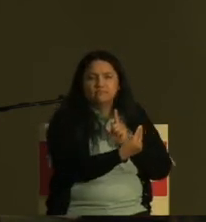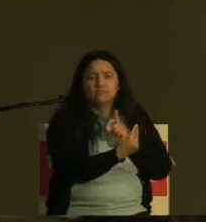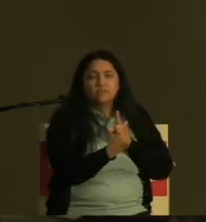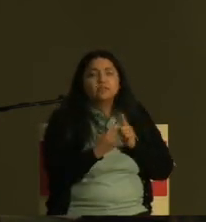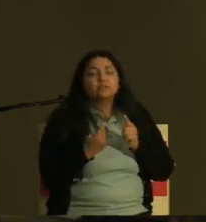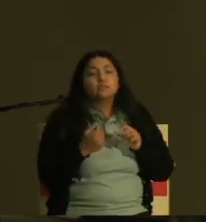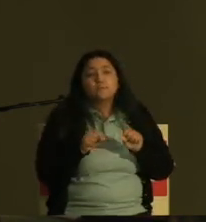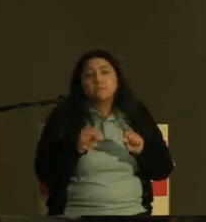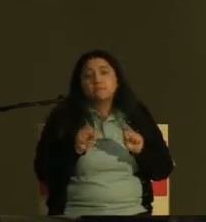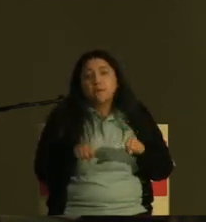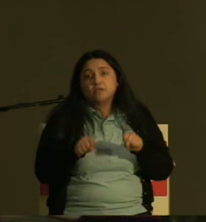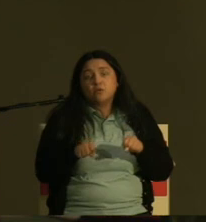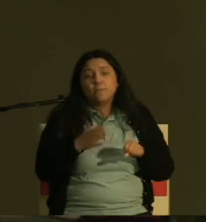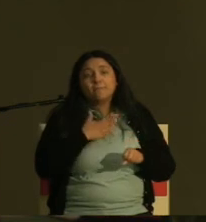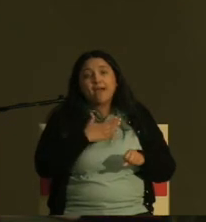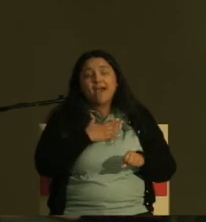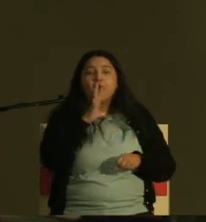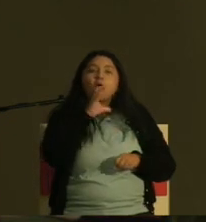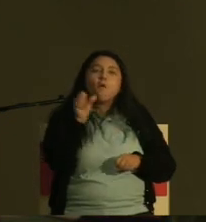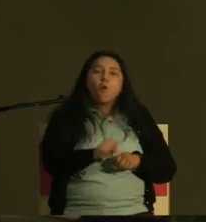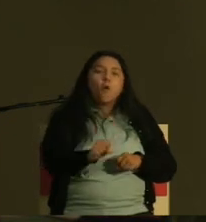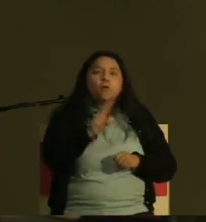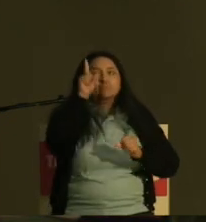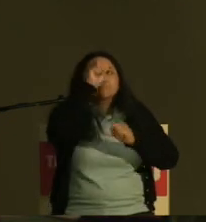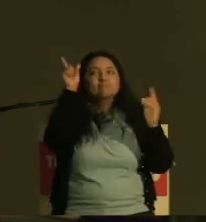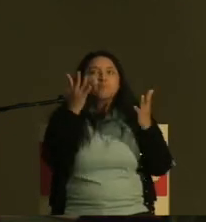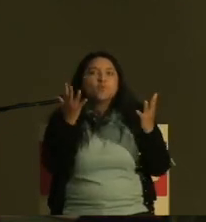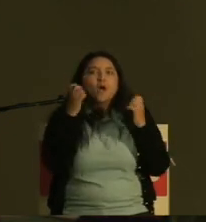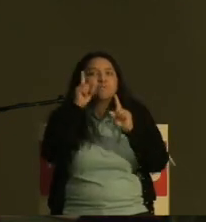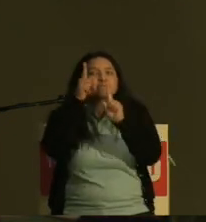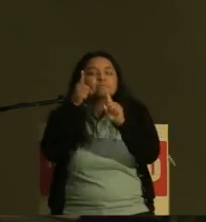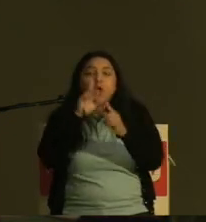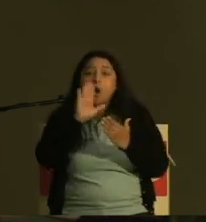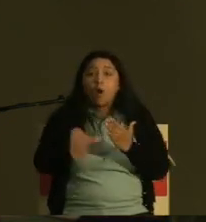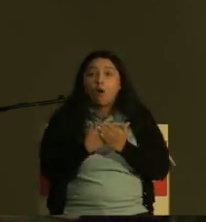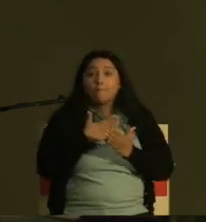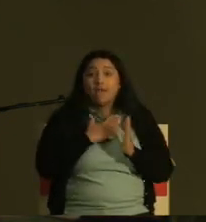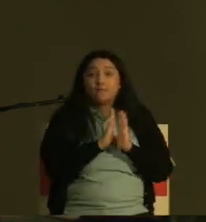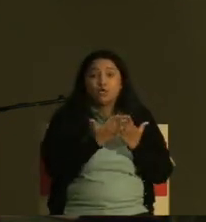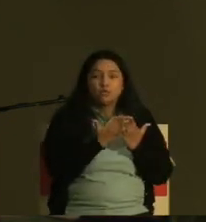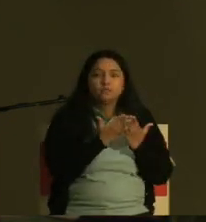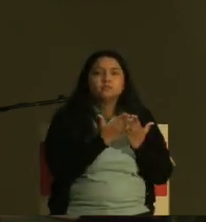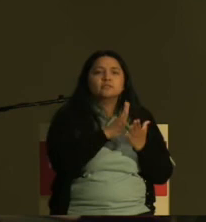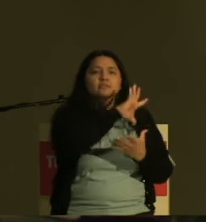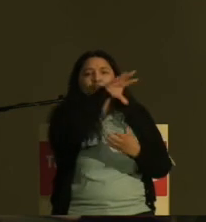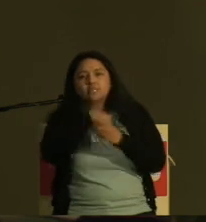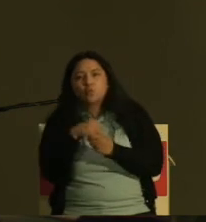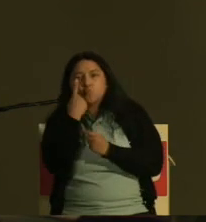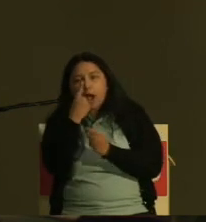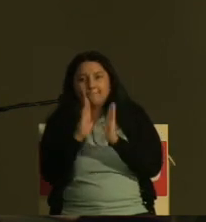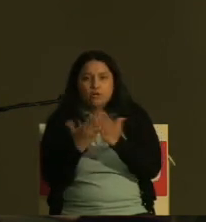que yo haga este viejo sueño que siempre tuve de que todos mis libros sean uno solo. Y también esta máquina